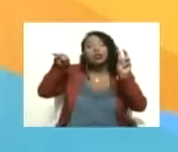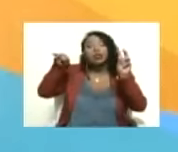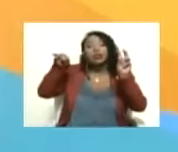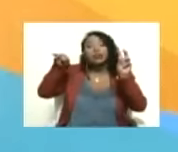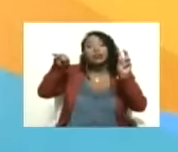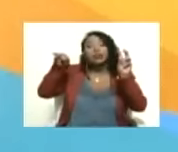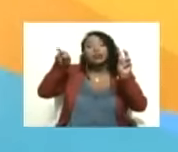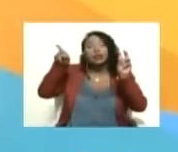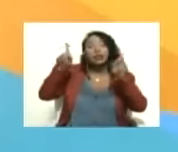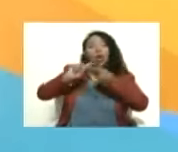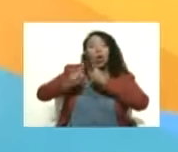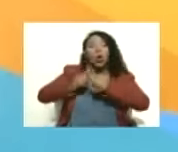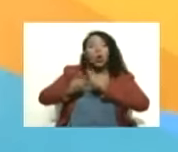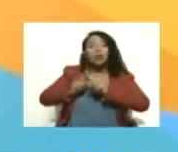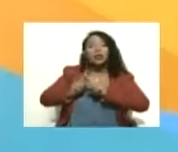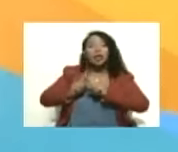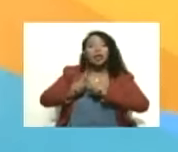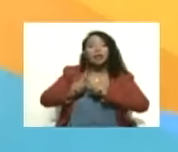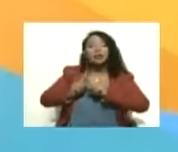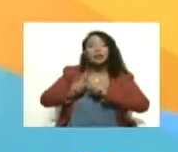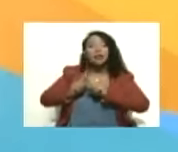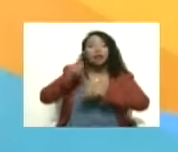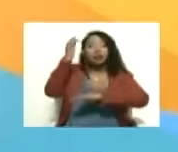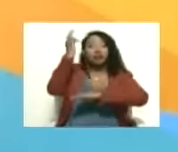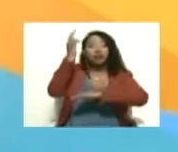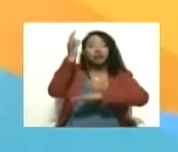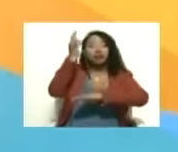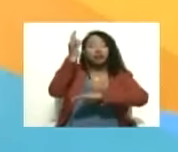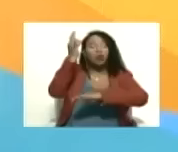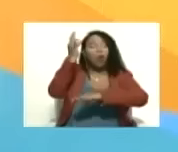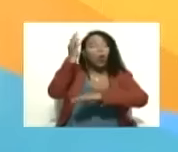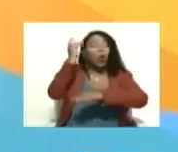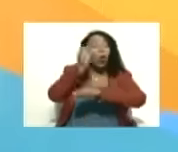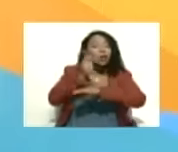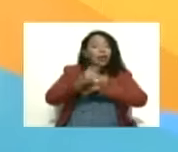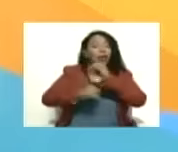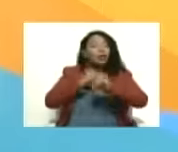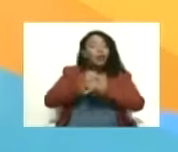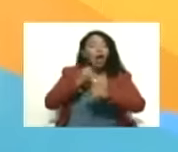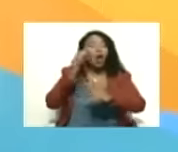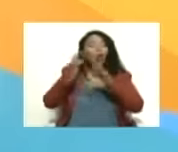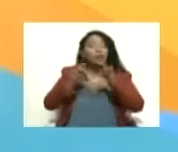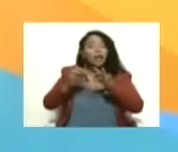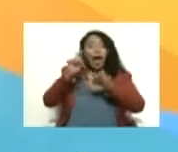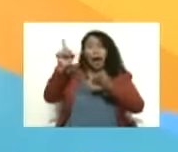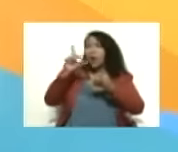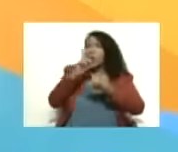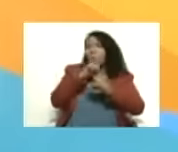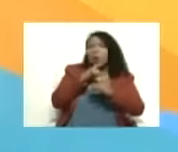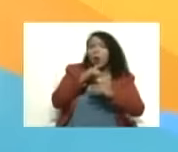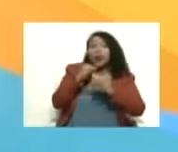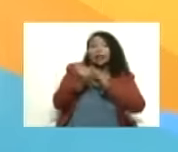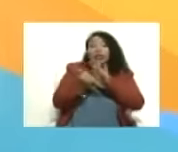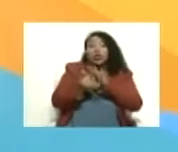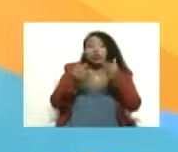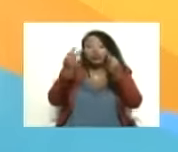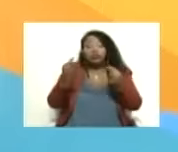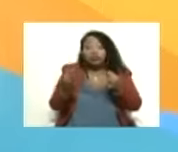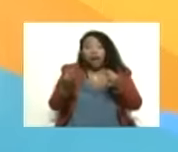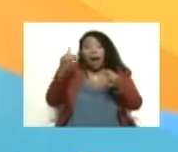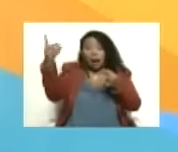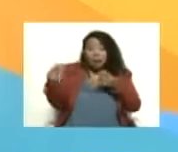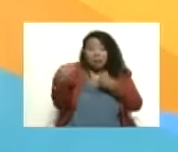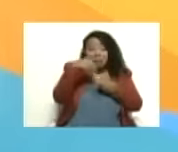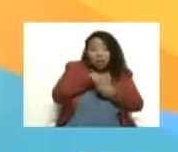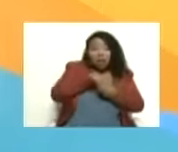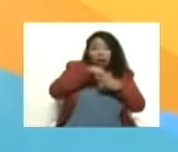esa cosa llamada Corte Internacional de Justicia porque no lo reconocemos como un tribunal natural para dirimir los asuntos que le competen a las venezolanas y